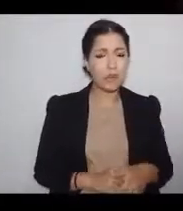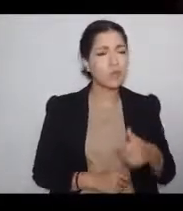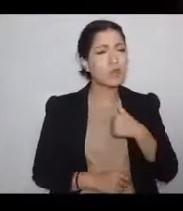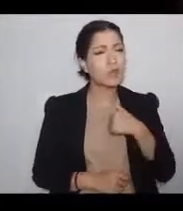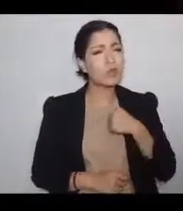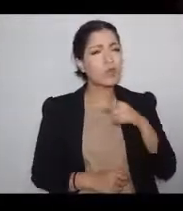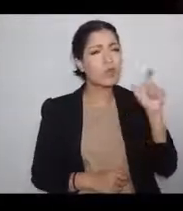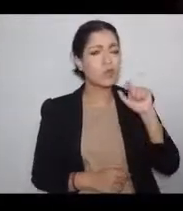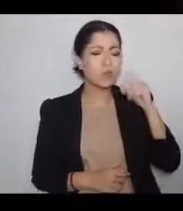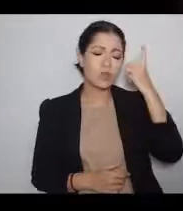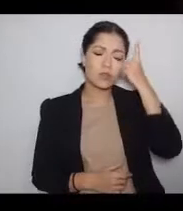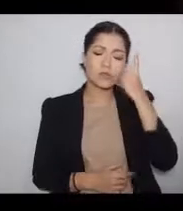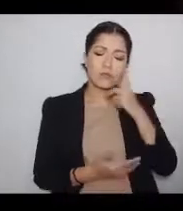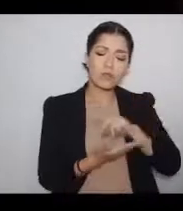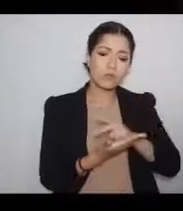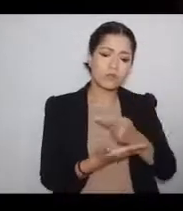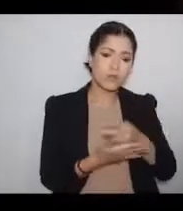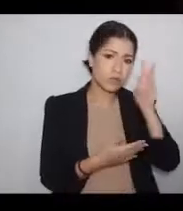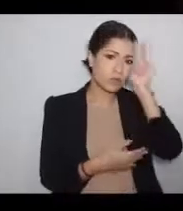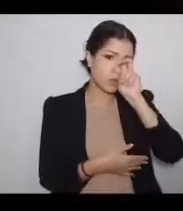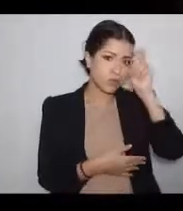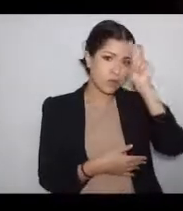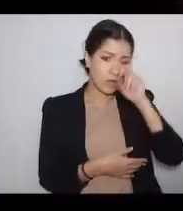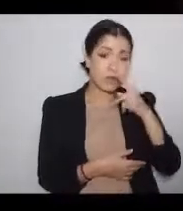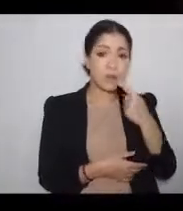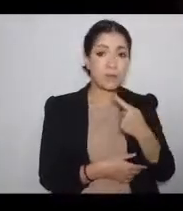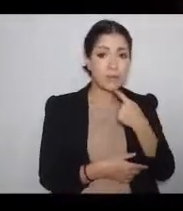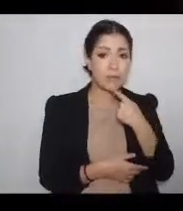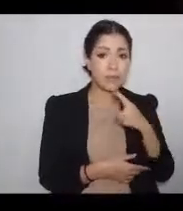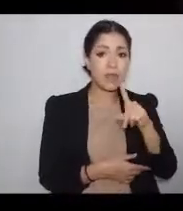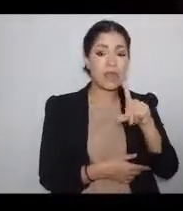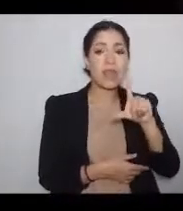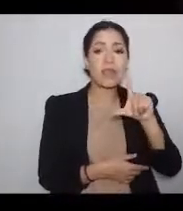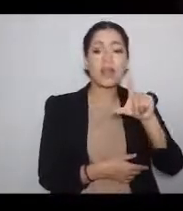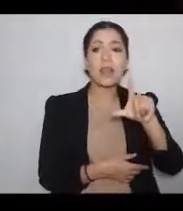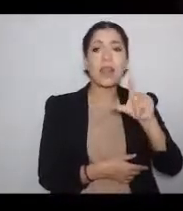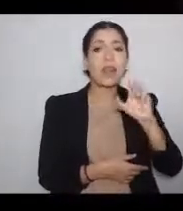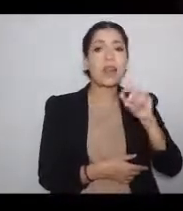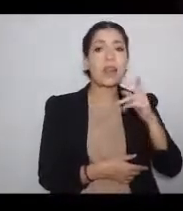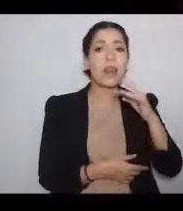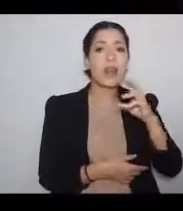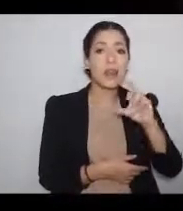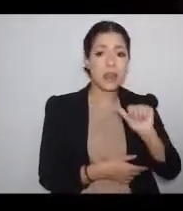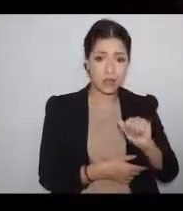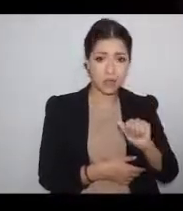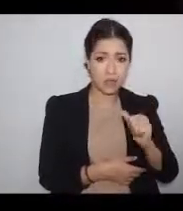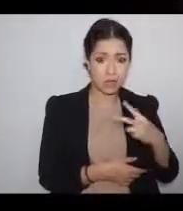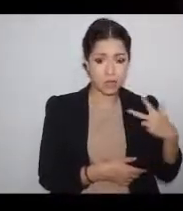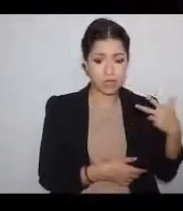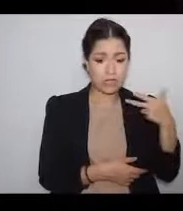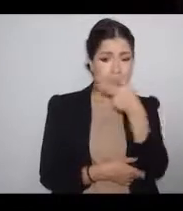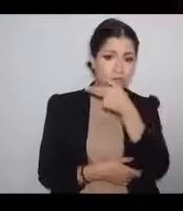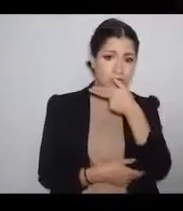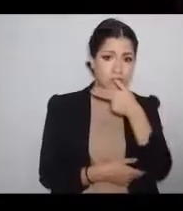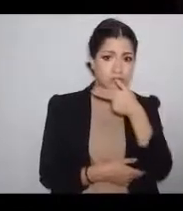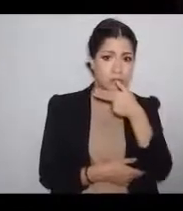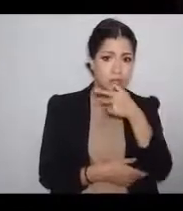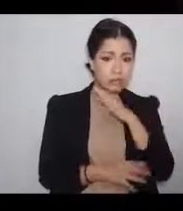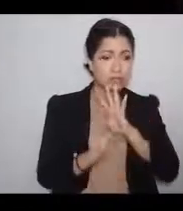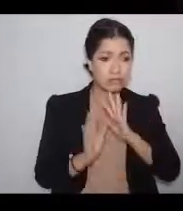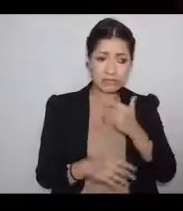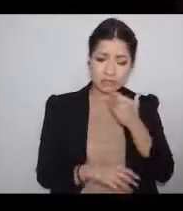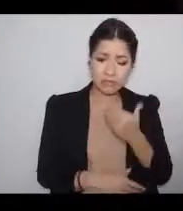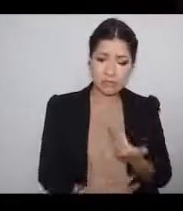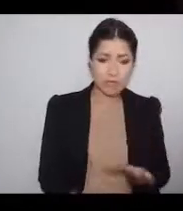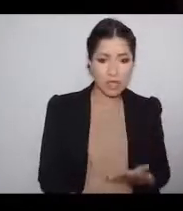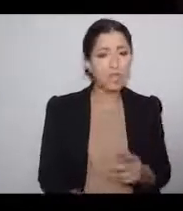Soñé que me cortaban la lengua. ¡Lo merezco! A veces. No puedo ser amable todo el tiempo. Los